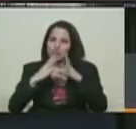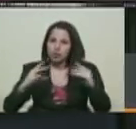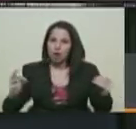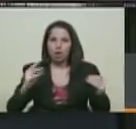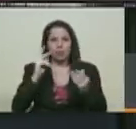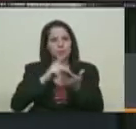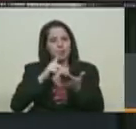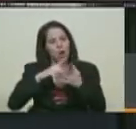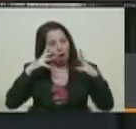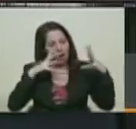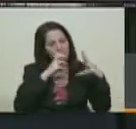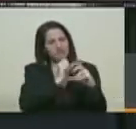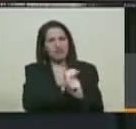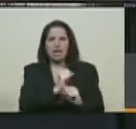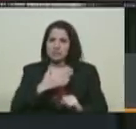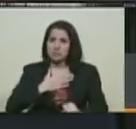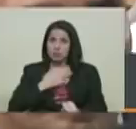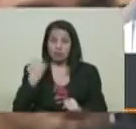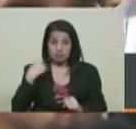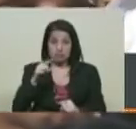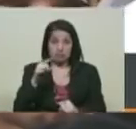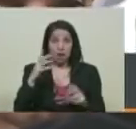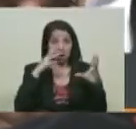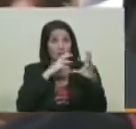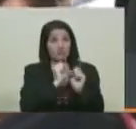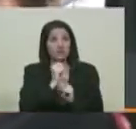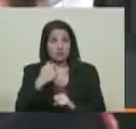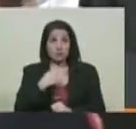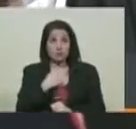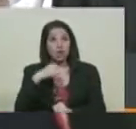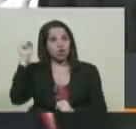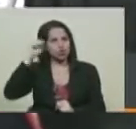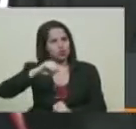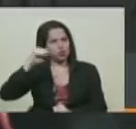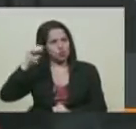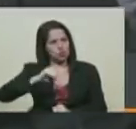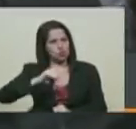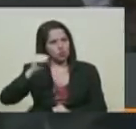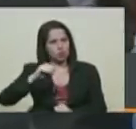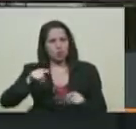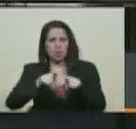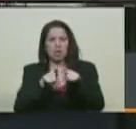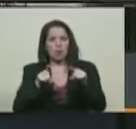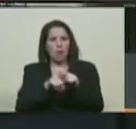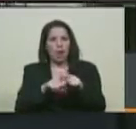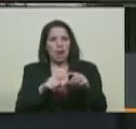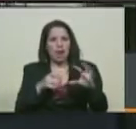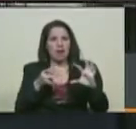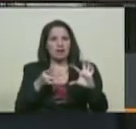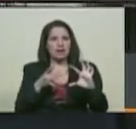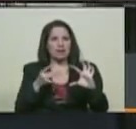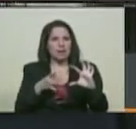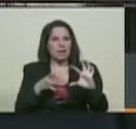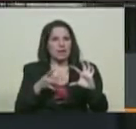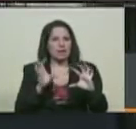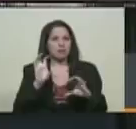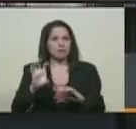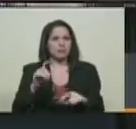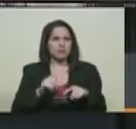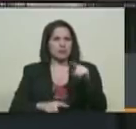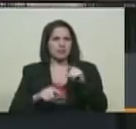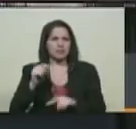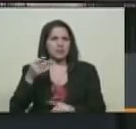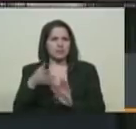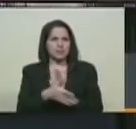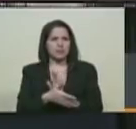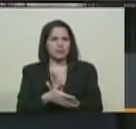Tengan confianza en mí. ¿Ustedes tienen confianza en mí? Así como fue el carnet de la patria, la criptomoneda, ustedes verán cómo